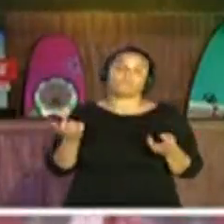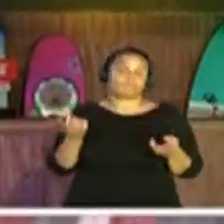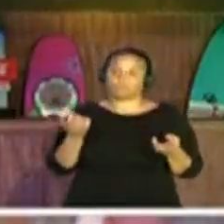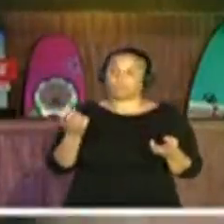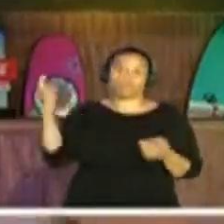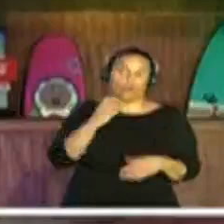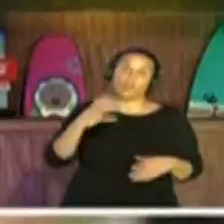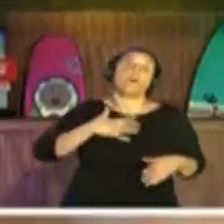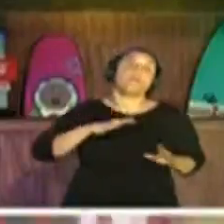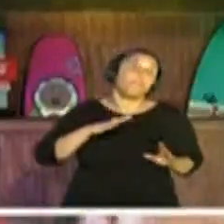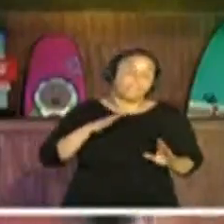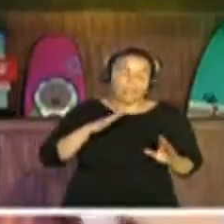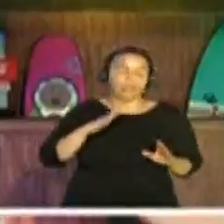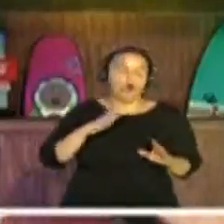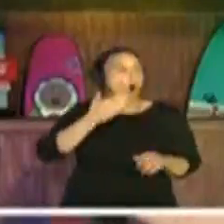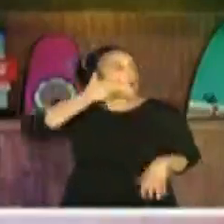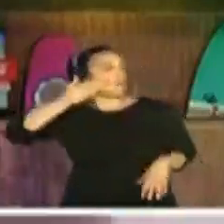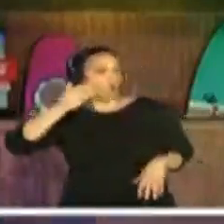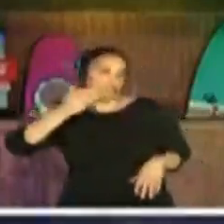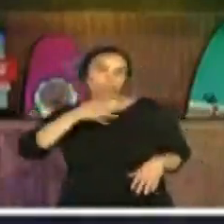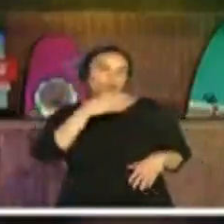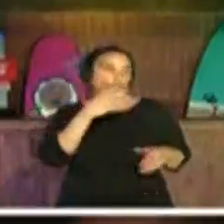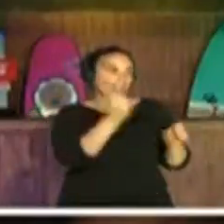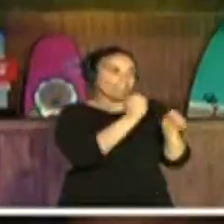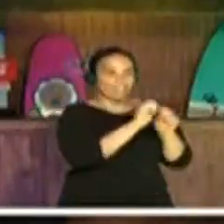Espero que se sientan orgullosos del trabajo de sus amigos.